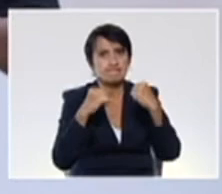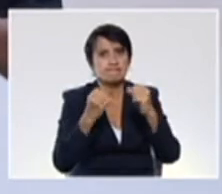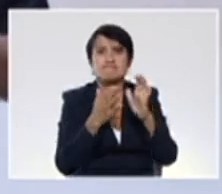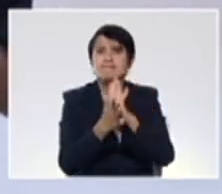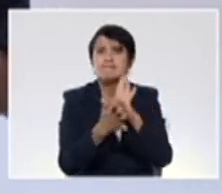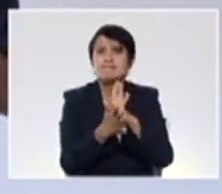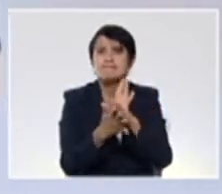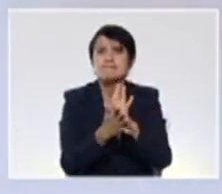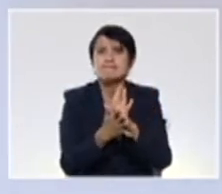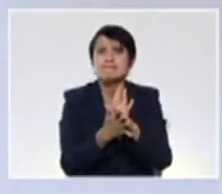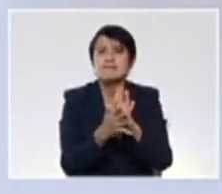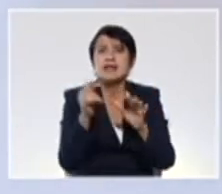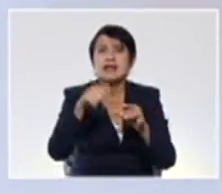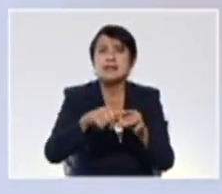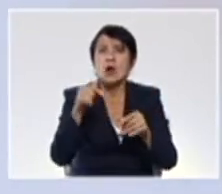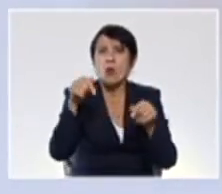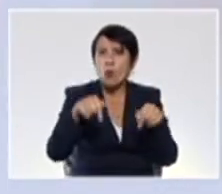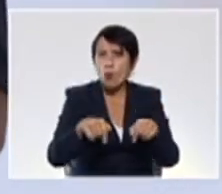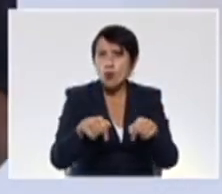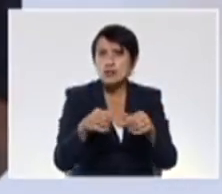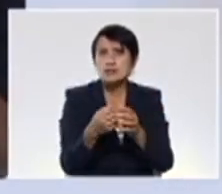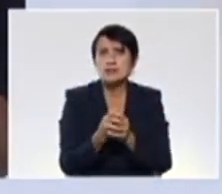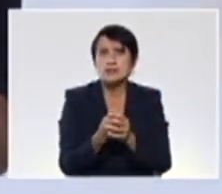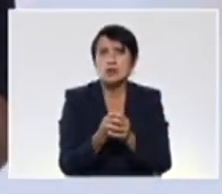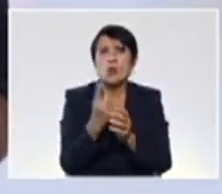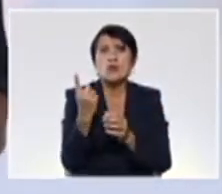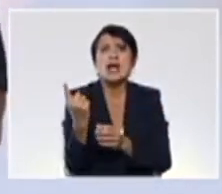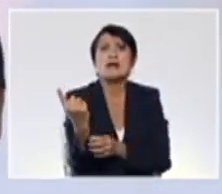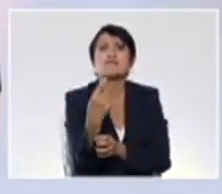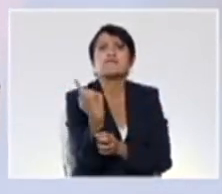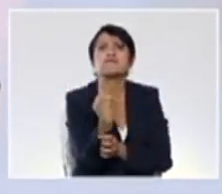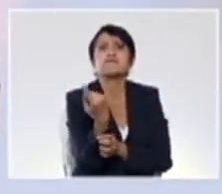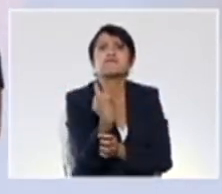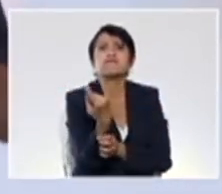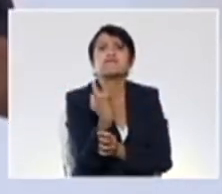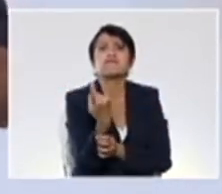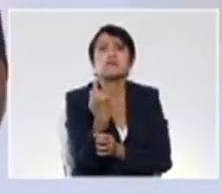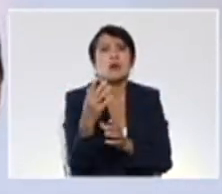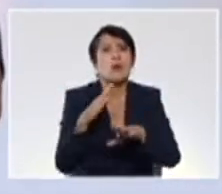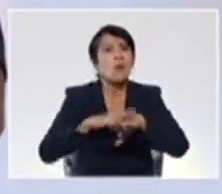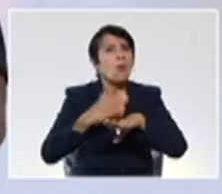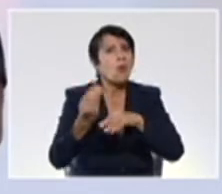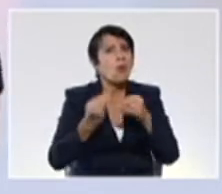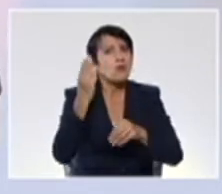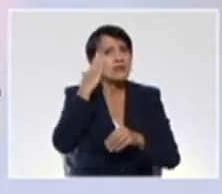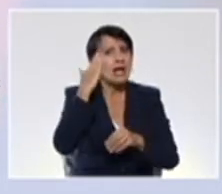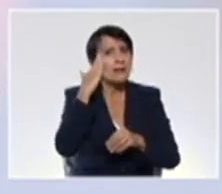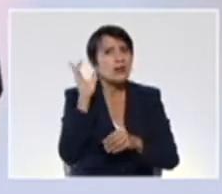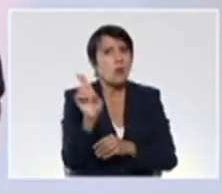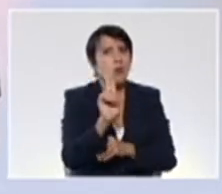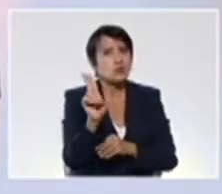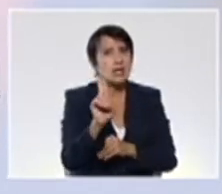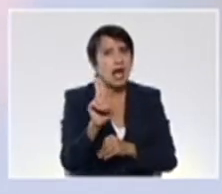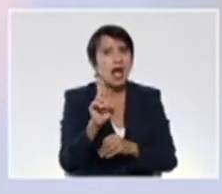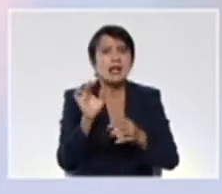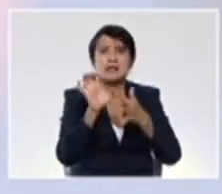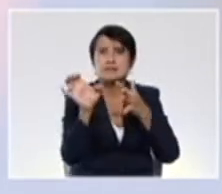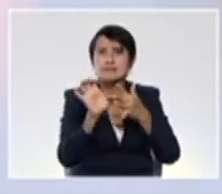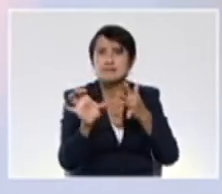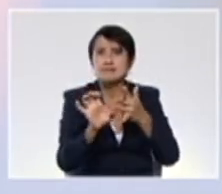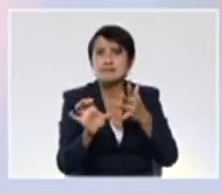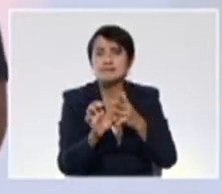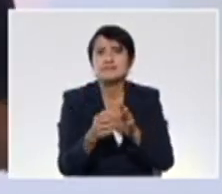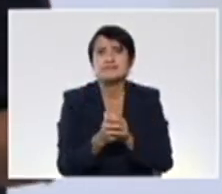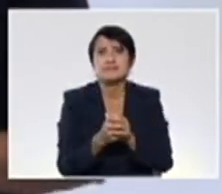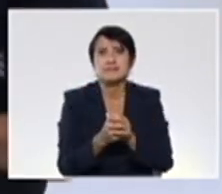trata esto de estar hoy con una licuadora que tiene que ver con el hecho de cómo saberlo usar y cuáles son sus características,